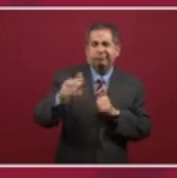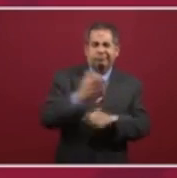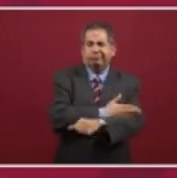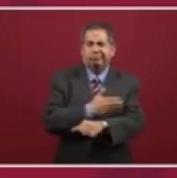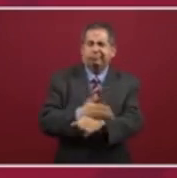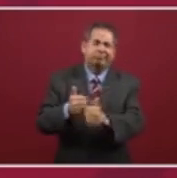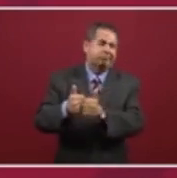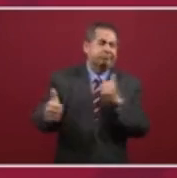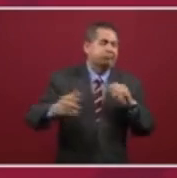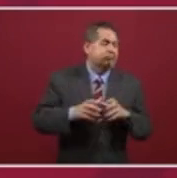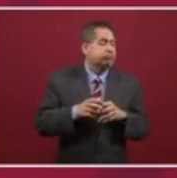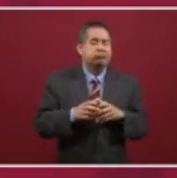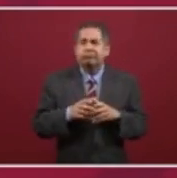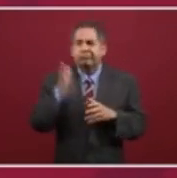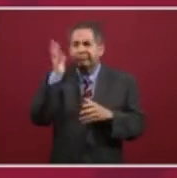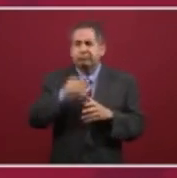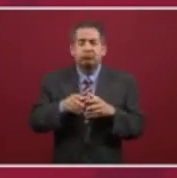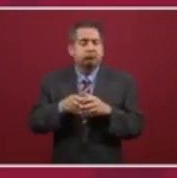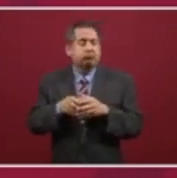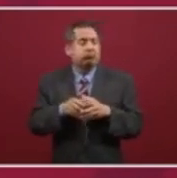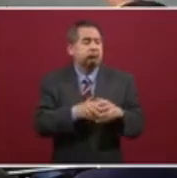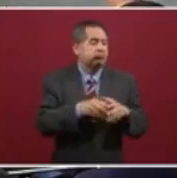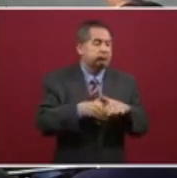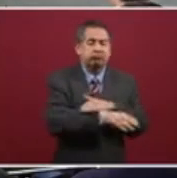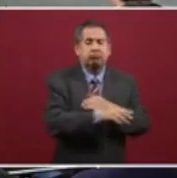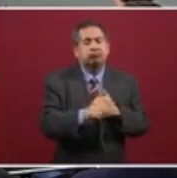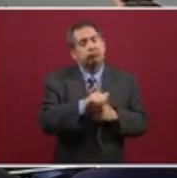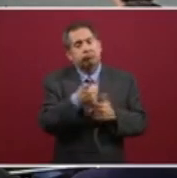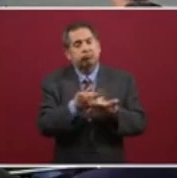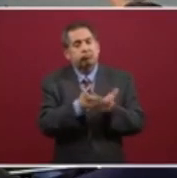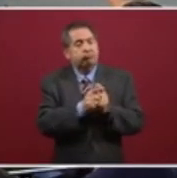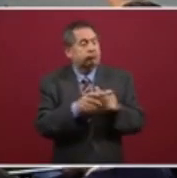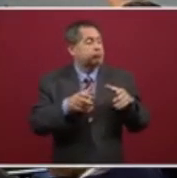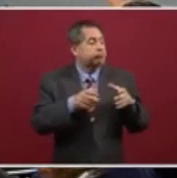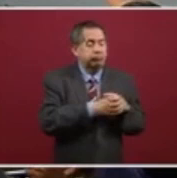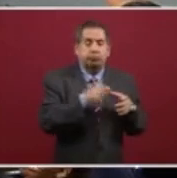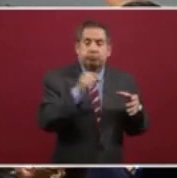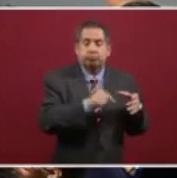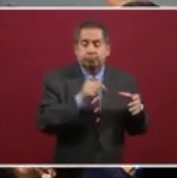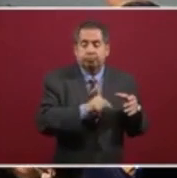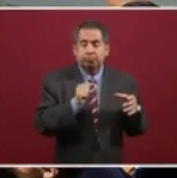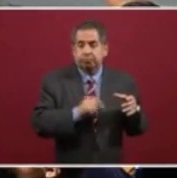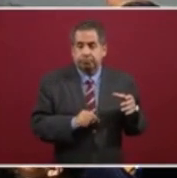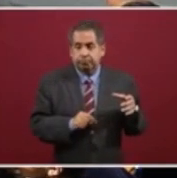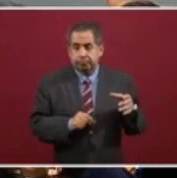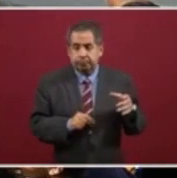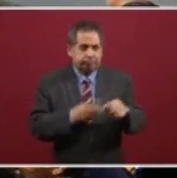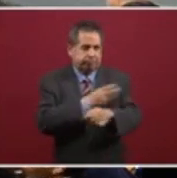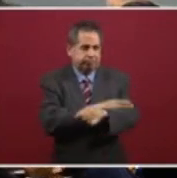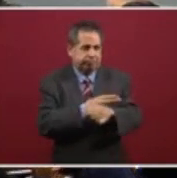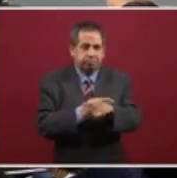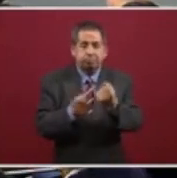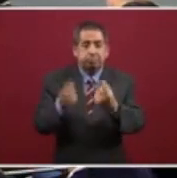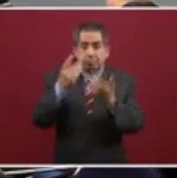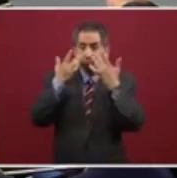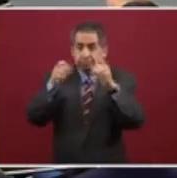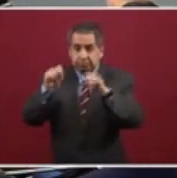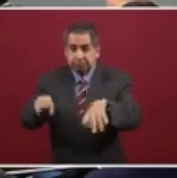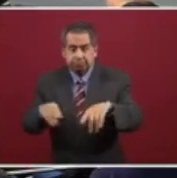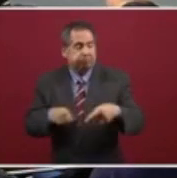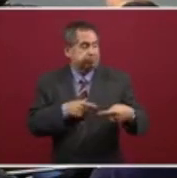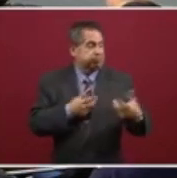va con un grupo de maderistas